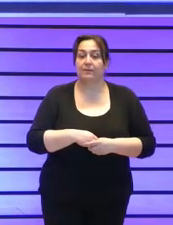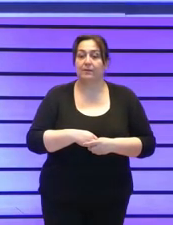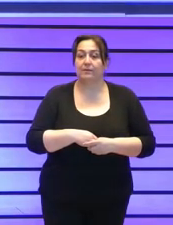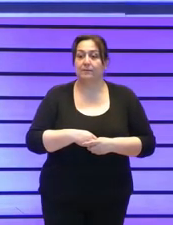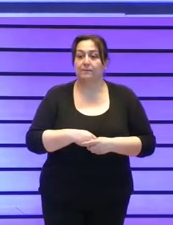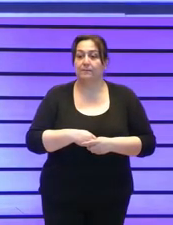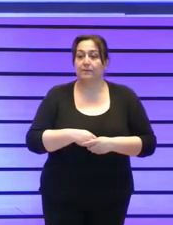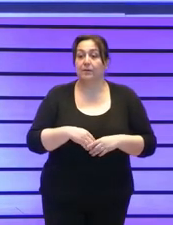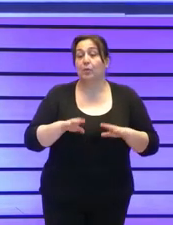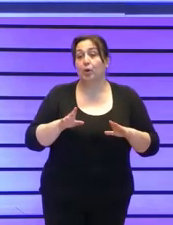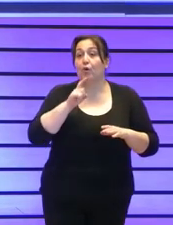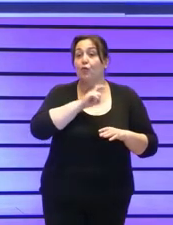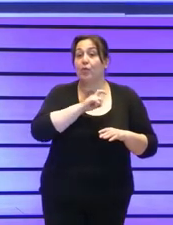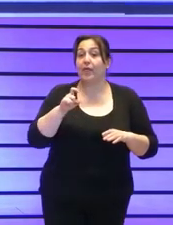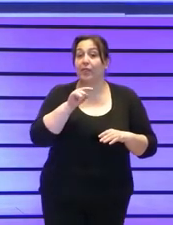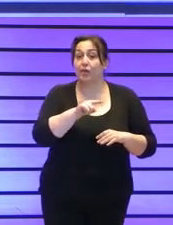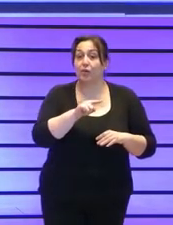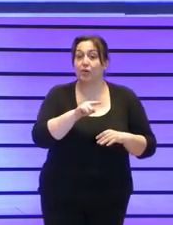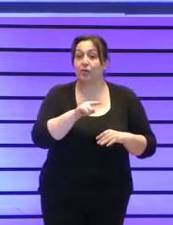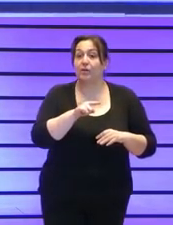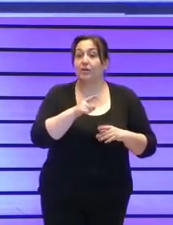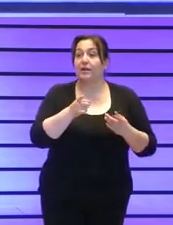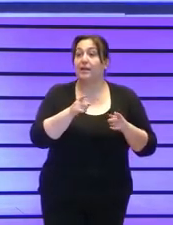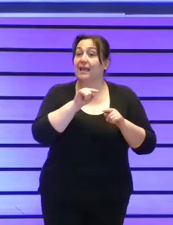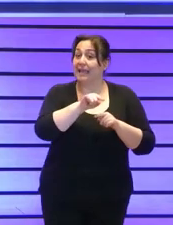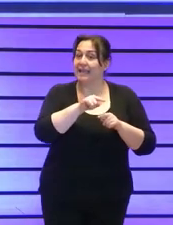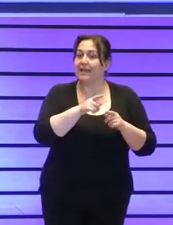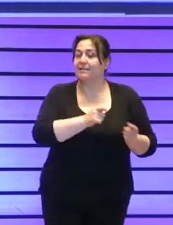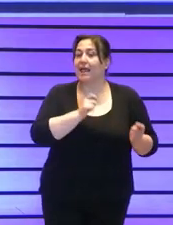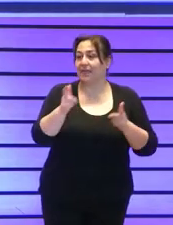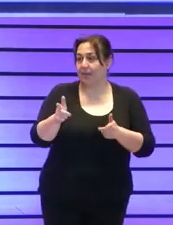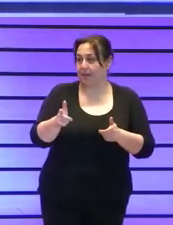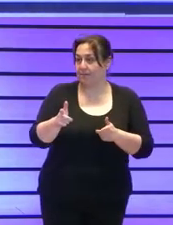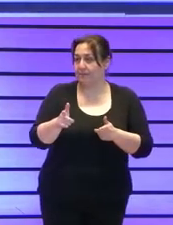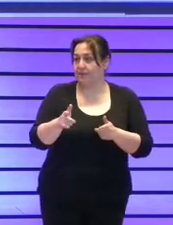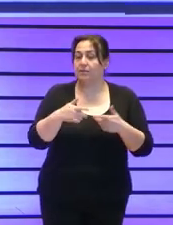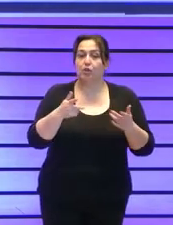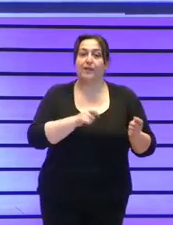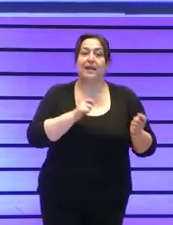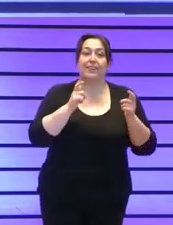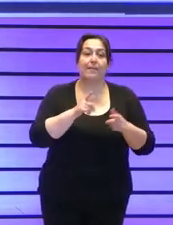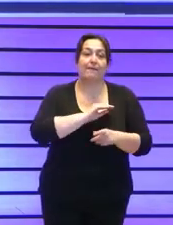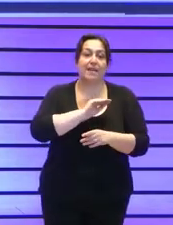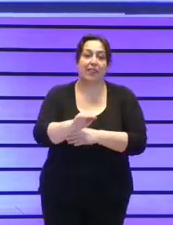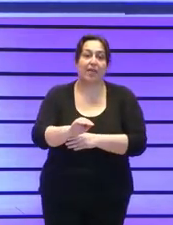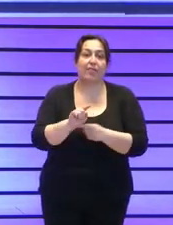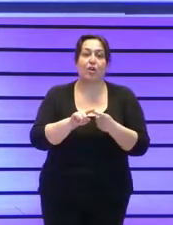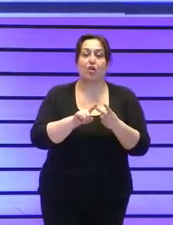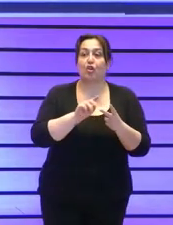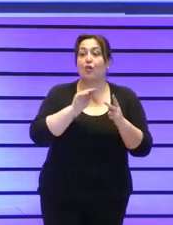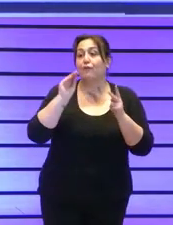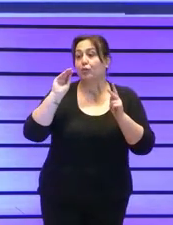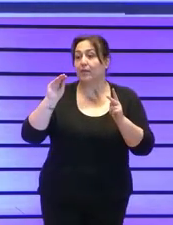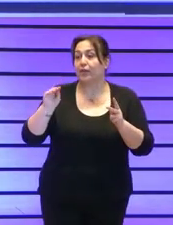Y bueno, la fundación era, digamos, la que daba, ¿no? Entonces, daba financiación, daba